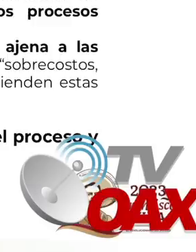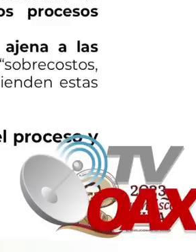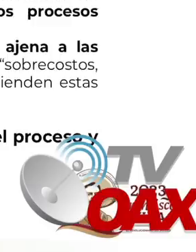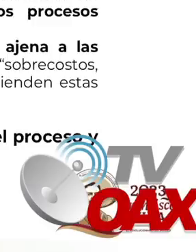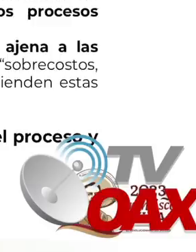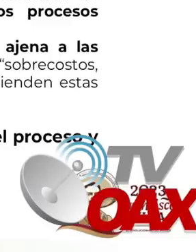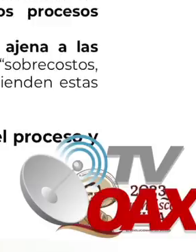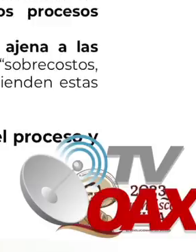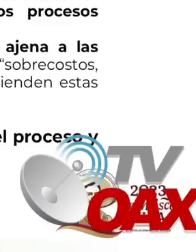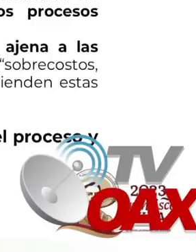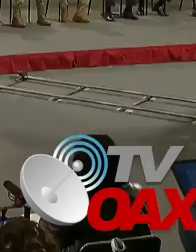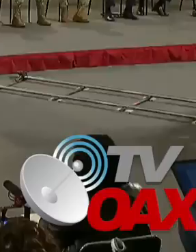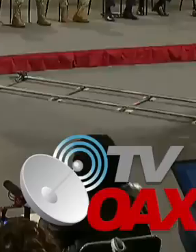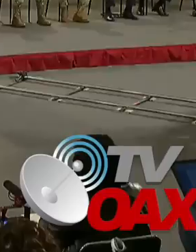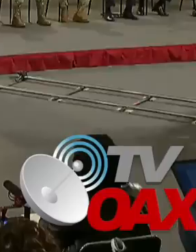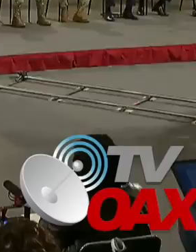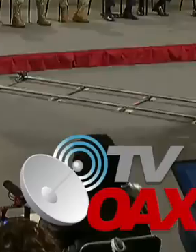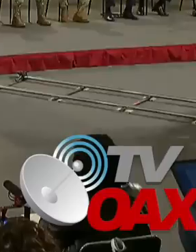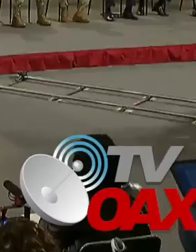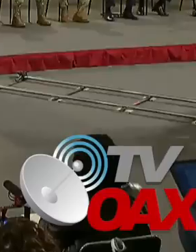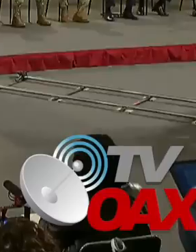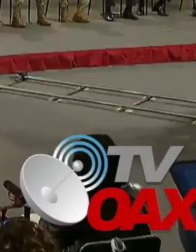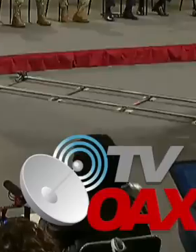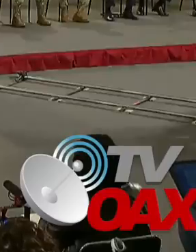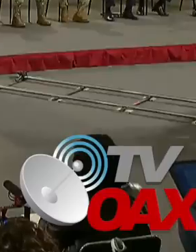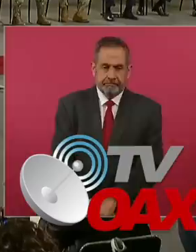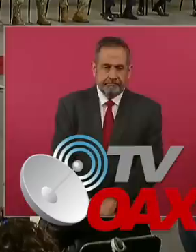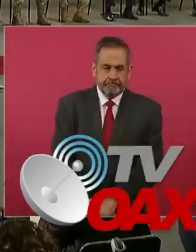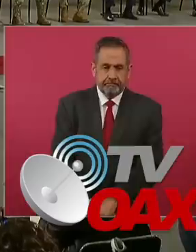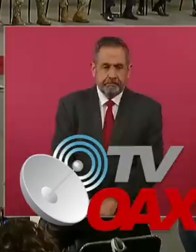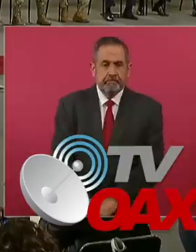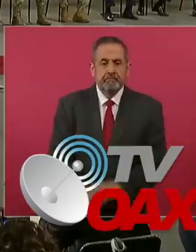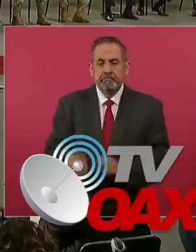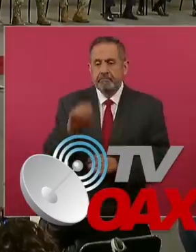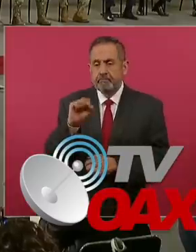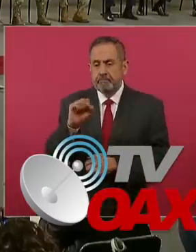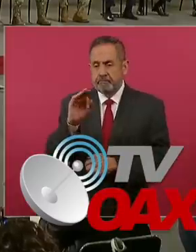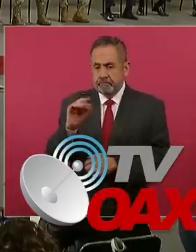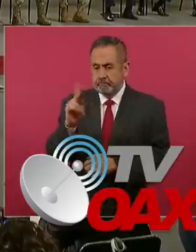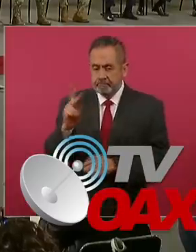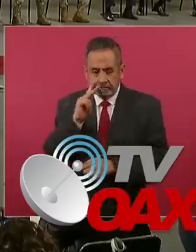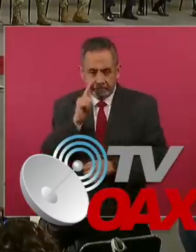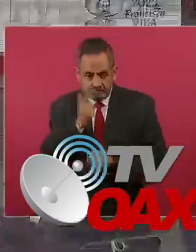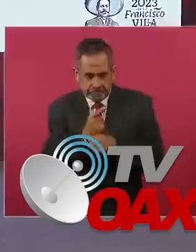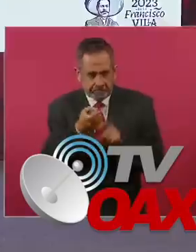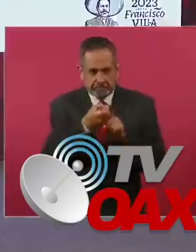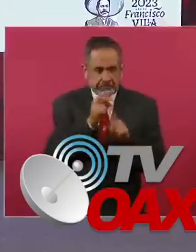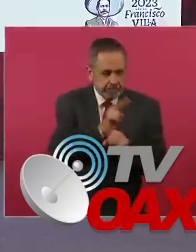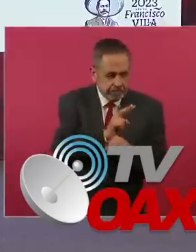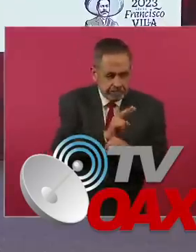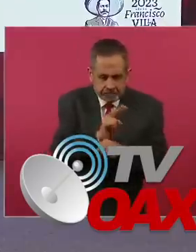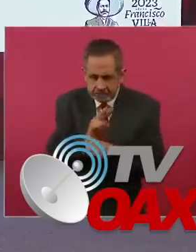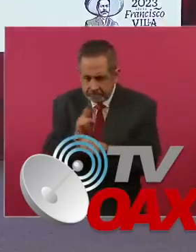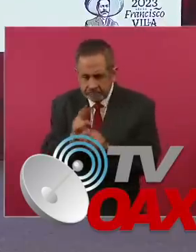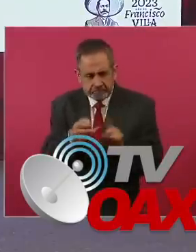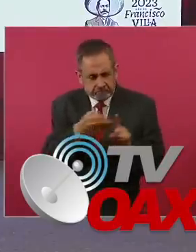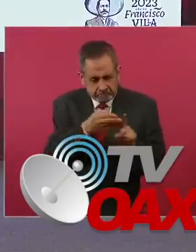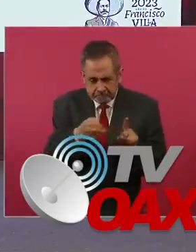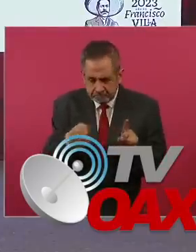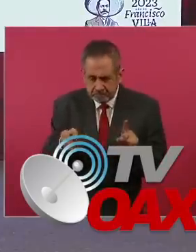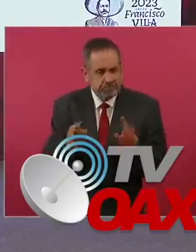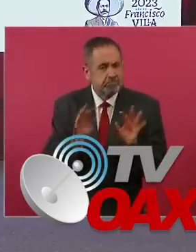acompañamiento preventivo a todo el proceso y no advirtió irregularidades que